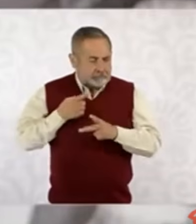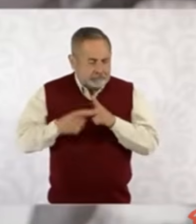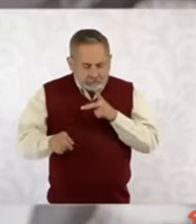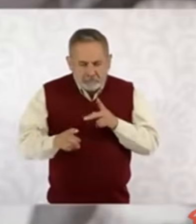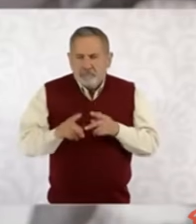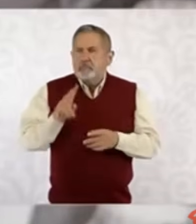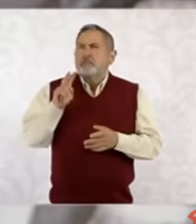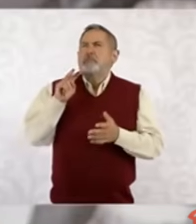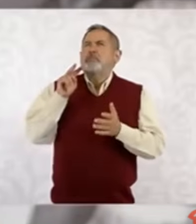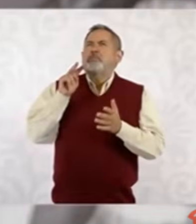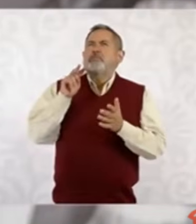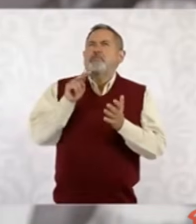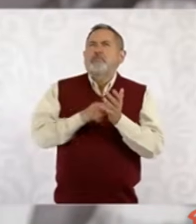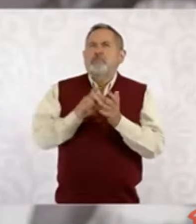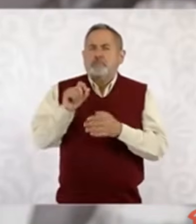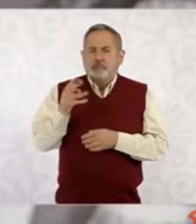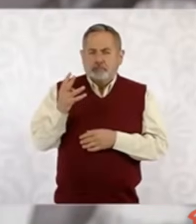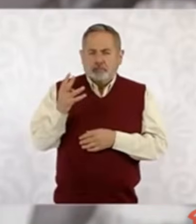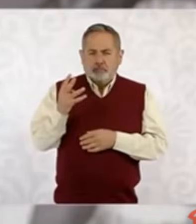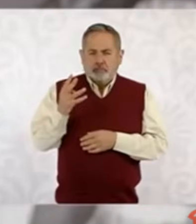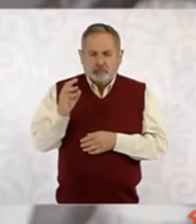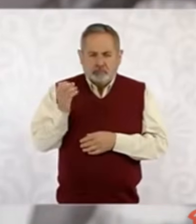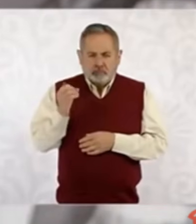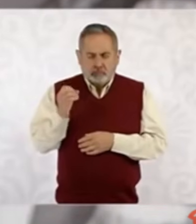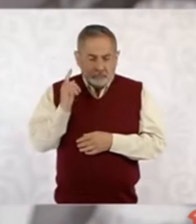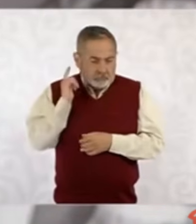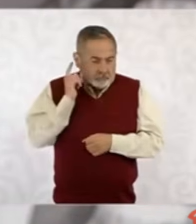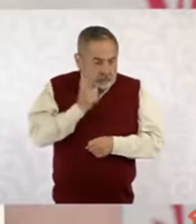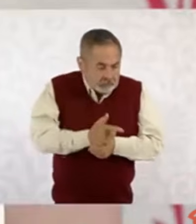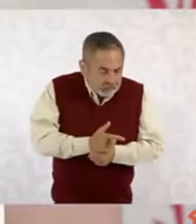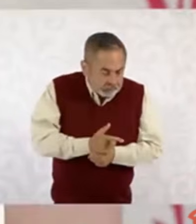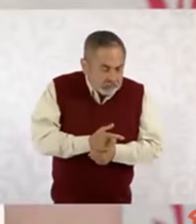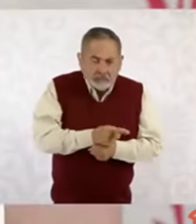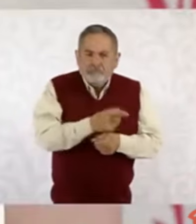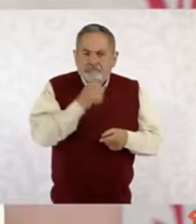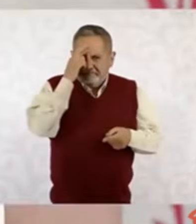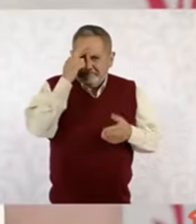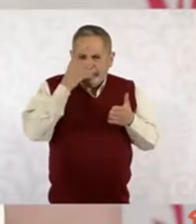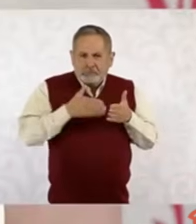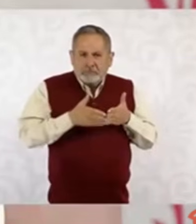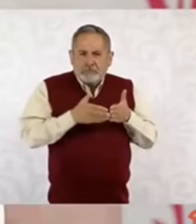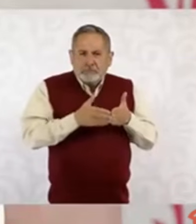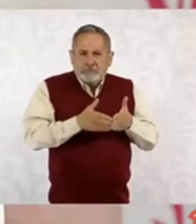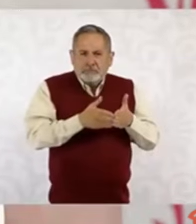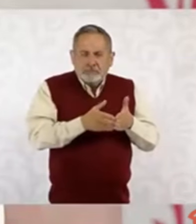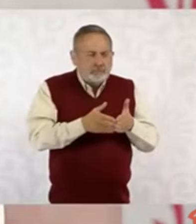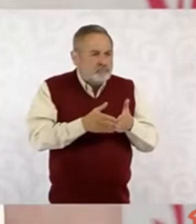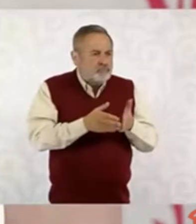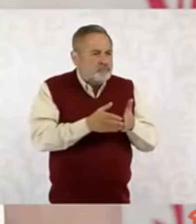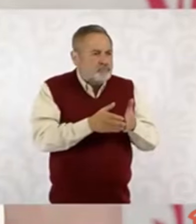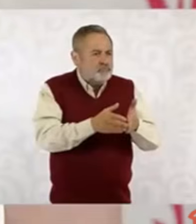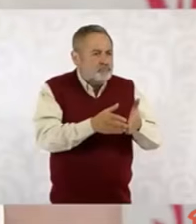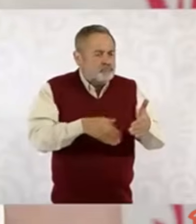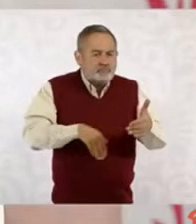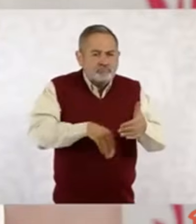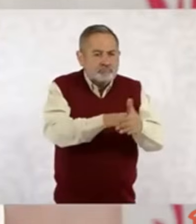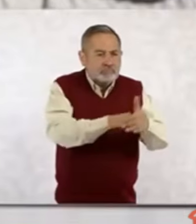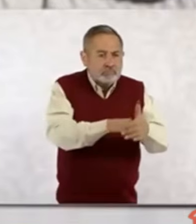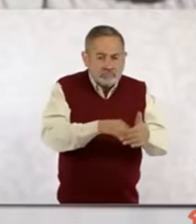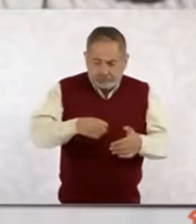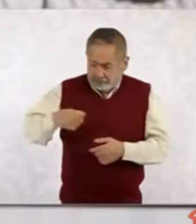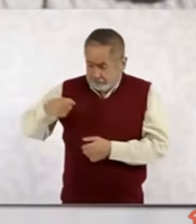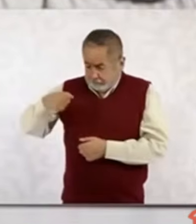octubre del 2024, y que nos dimos cuenta con un buque que entró en él. ¿Qué fue lo que hicimos?